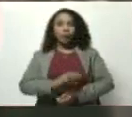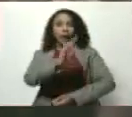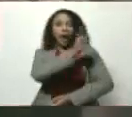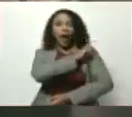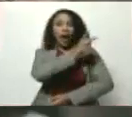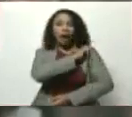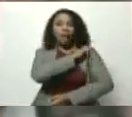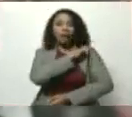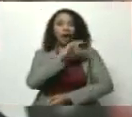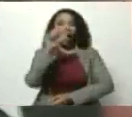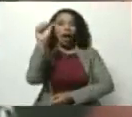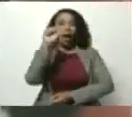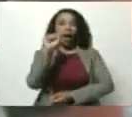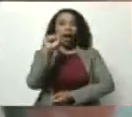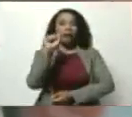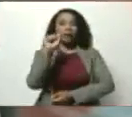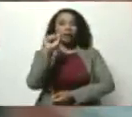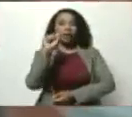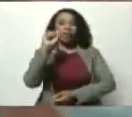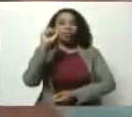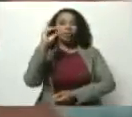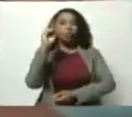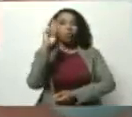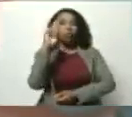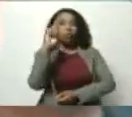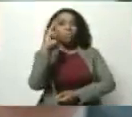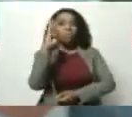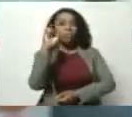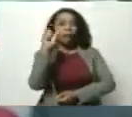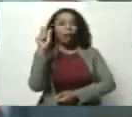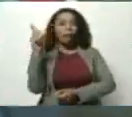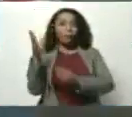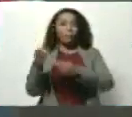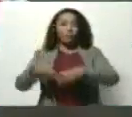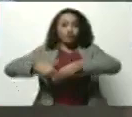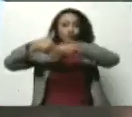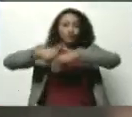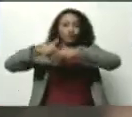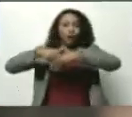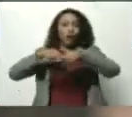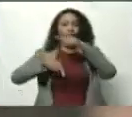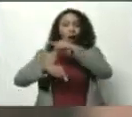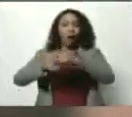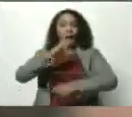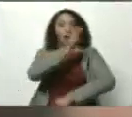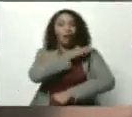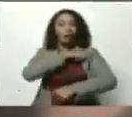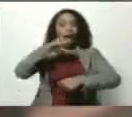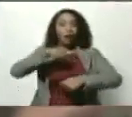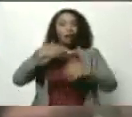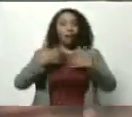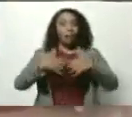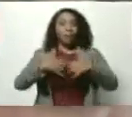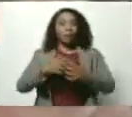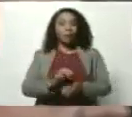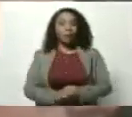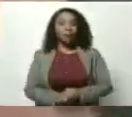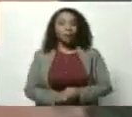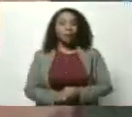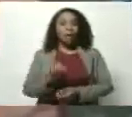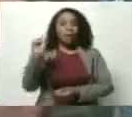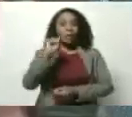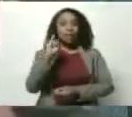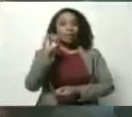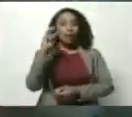pero él me lo presentó y me dijo bueno él es el jefe de esta empresa y simón